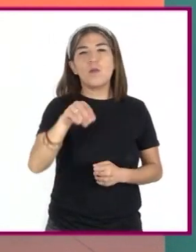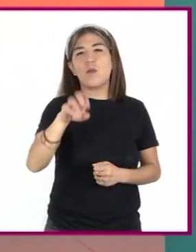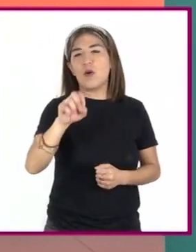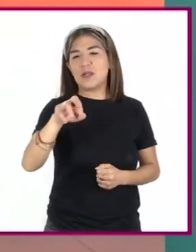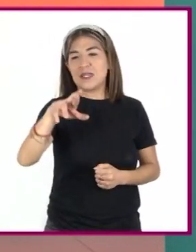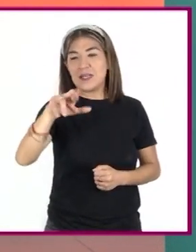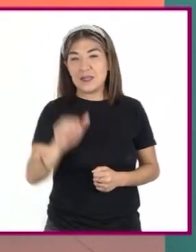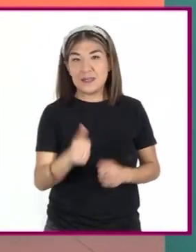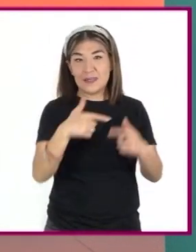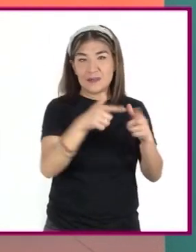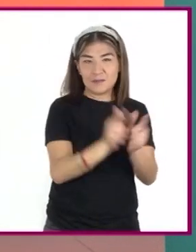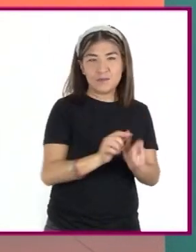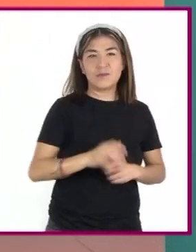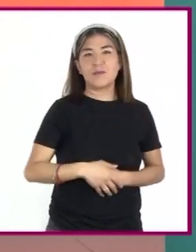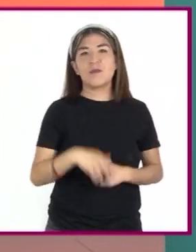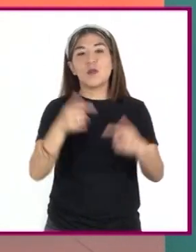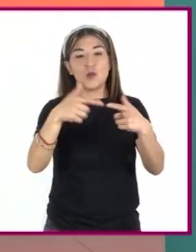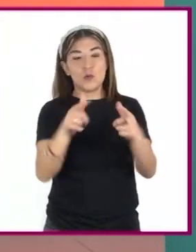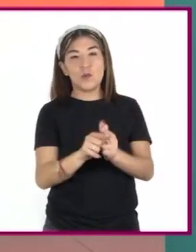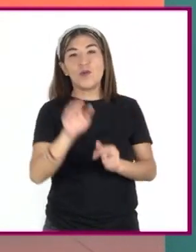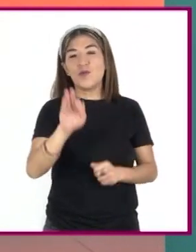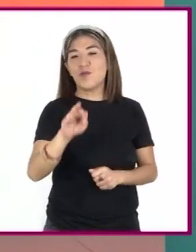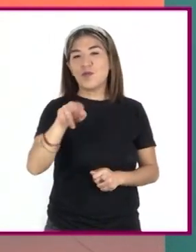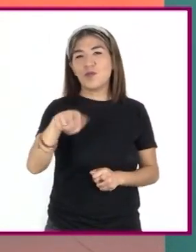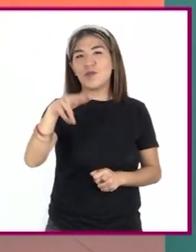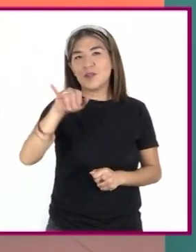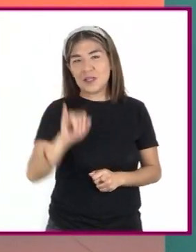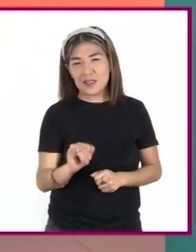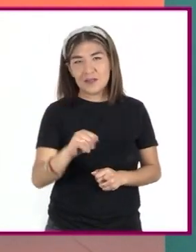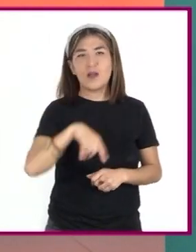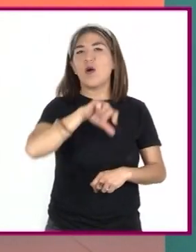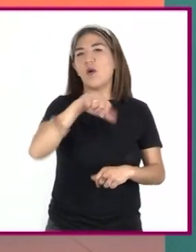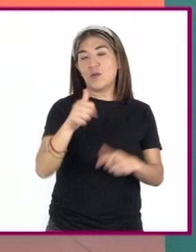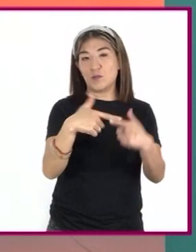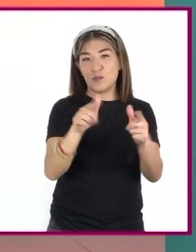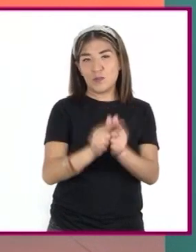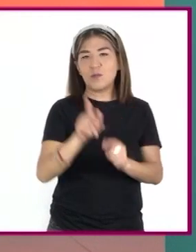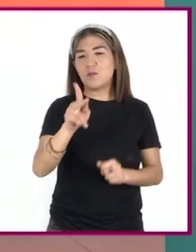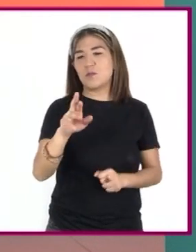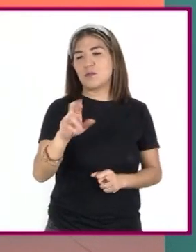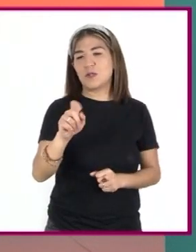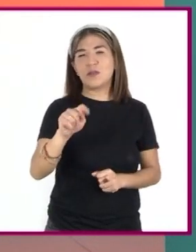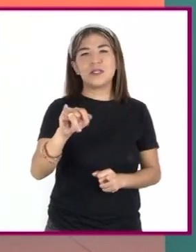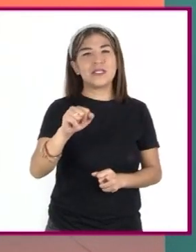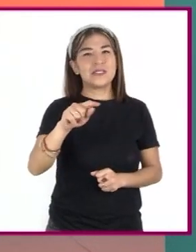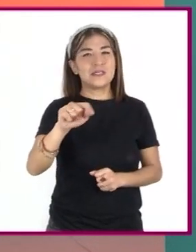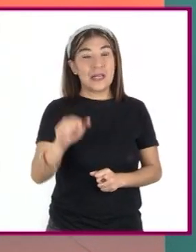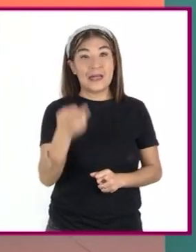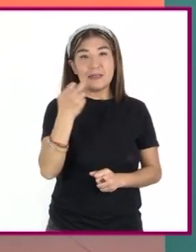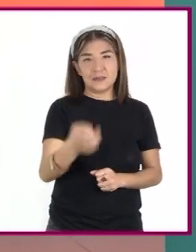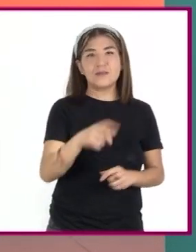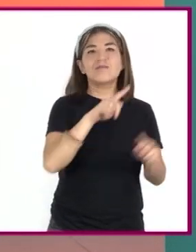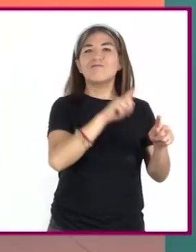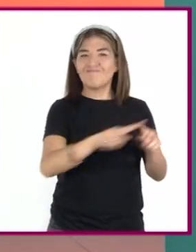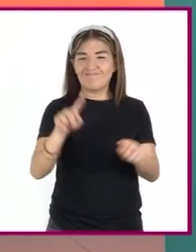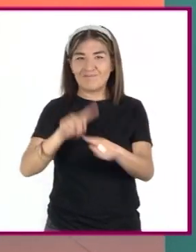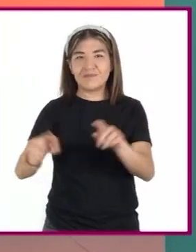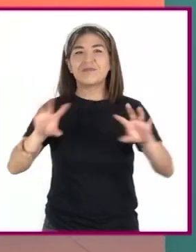Monera, Fungi y Protista, y todos ellos forman parte de la